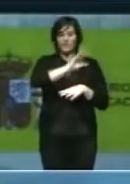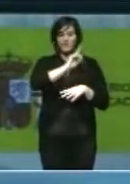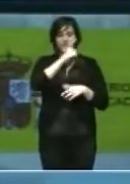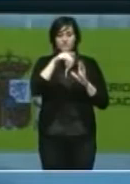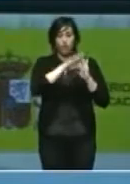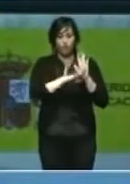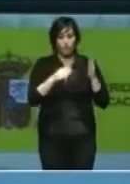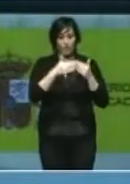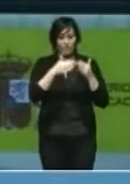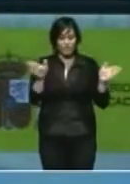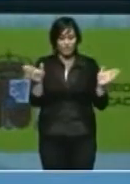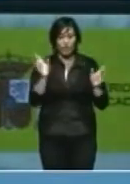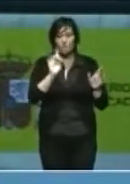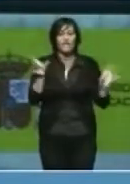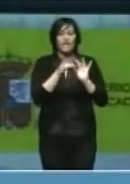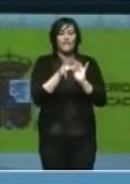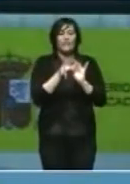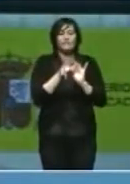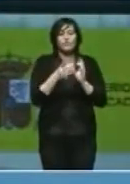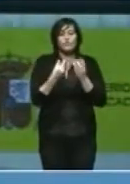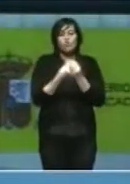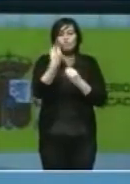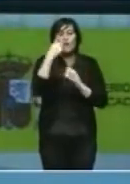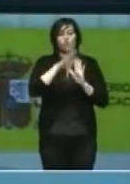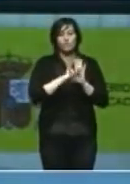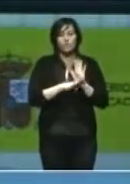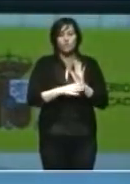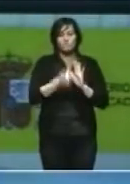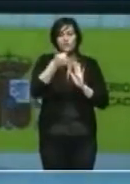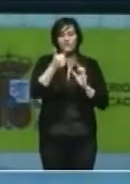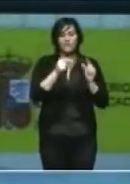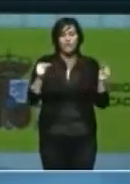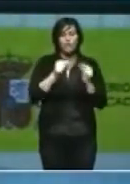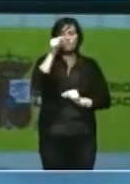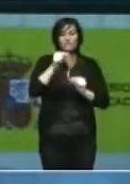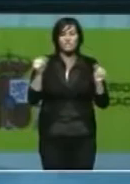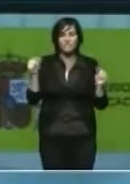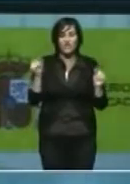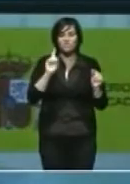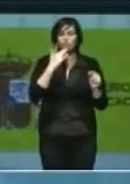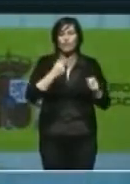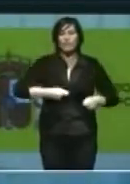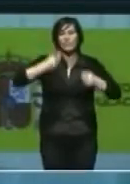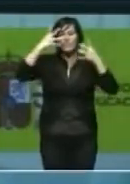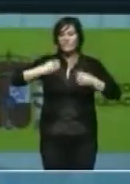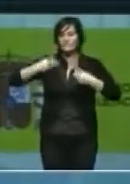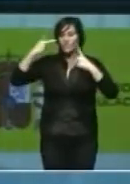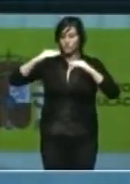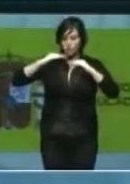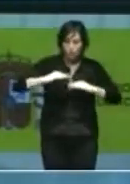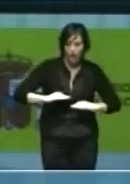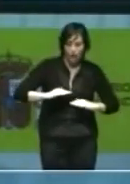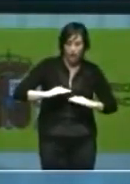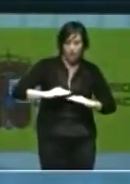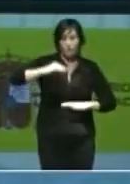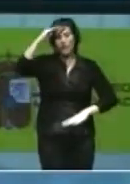condición extensiva no tiene que ver tanto con una condición, digamos, geométrica, en el sentido de que sean edificios de baja